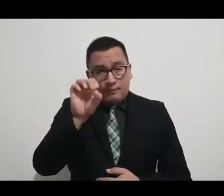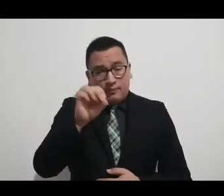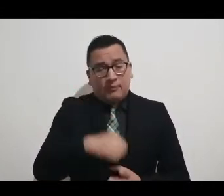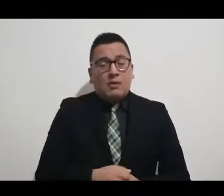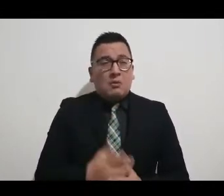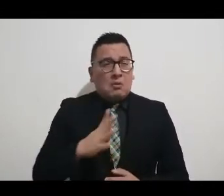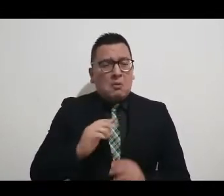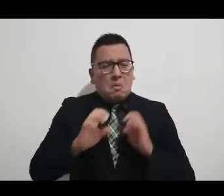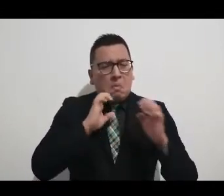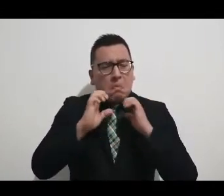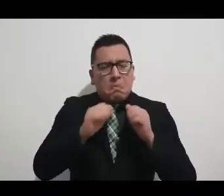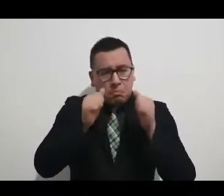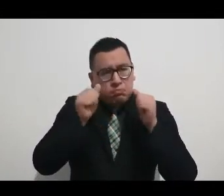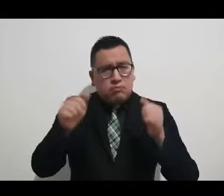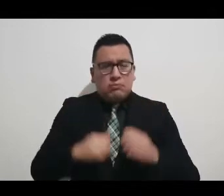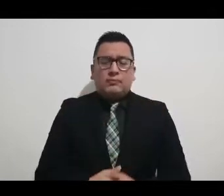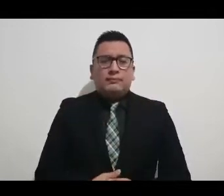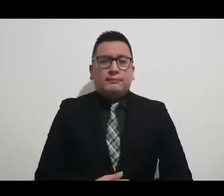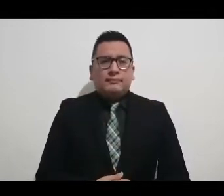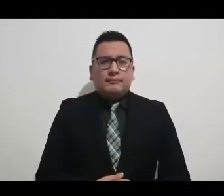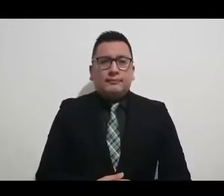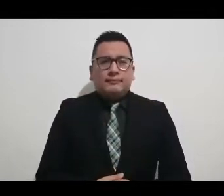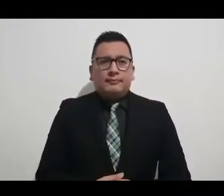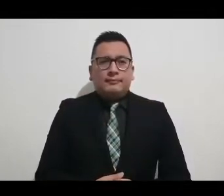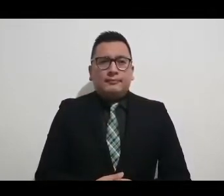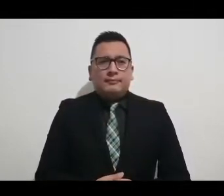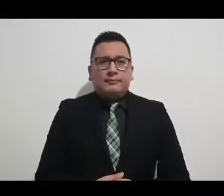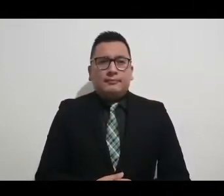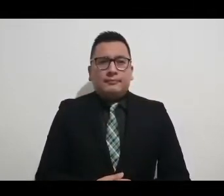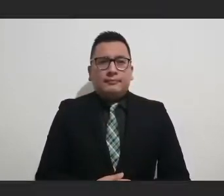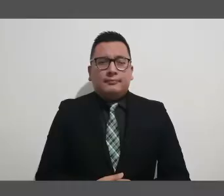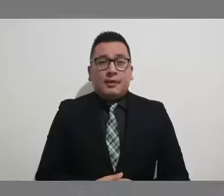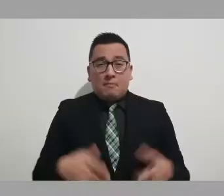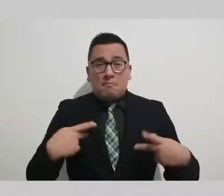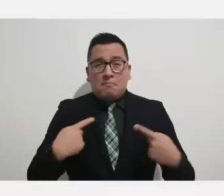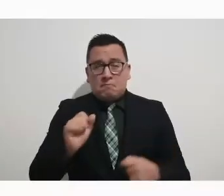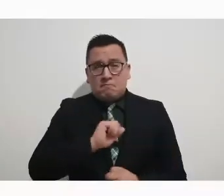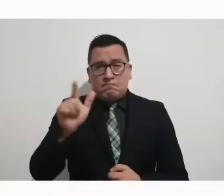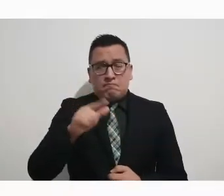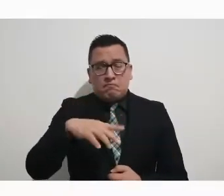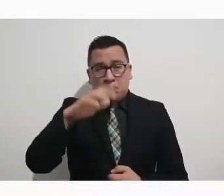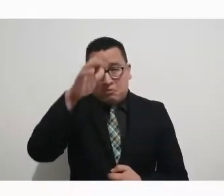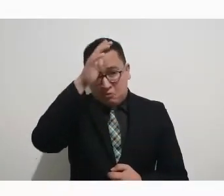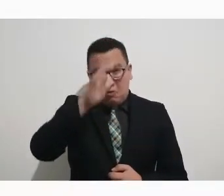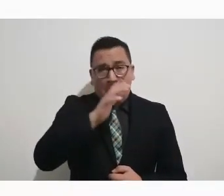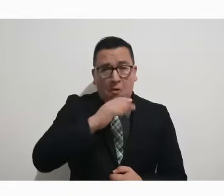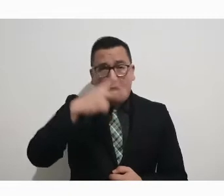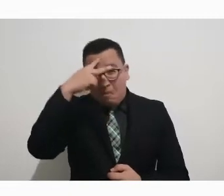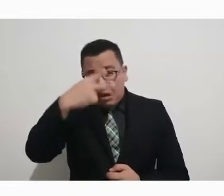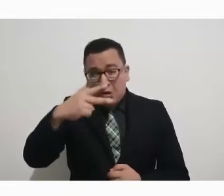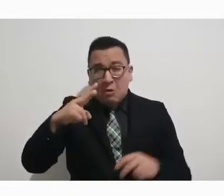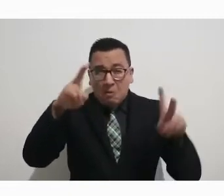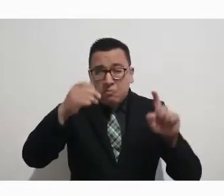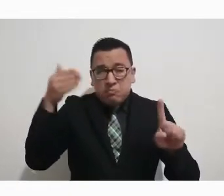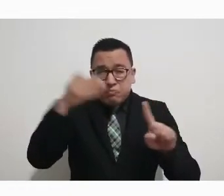Gustavo Alberto Espinosa Padrón nos presenta una interesante charla. Vamos con usted, consejero. Protagonistas de la vida democrática